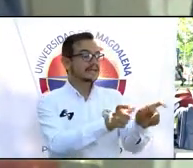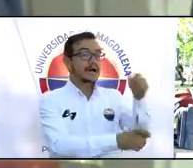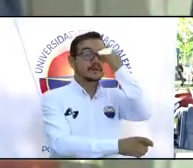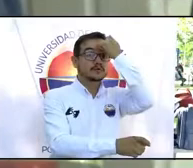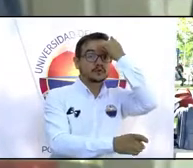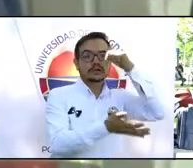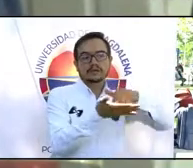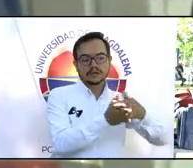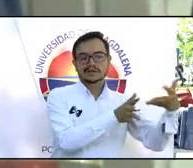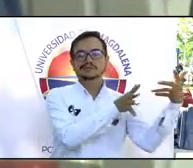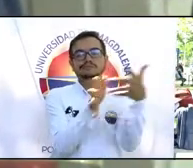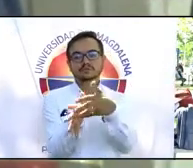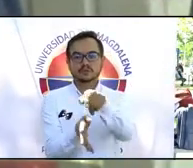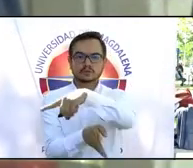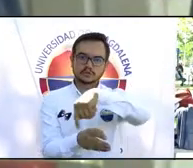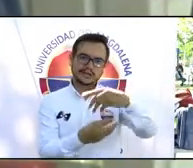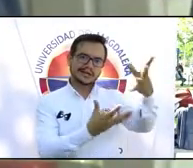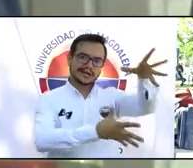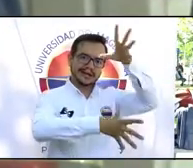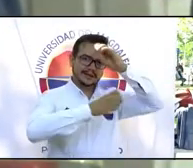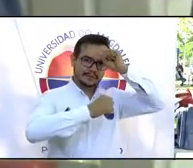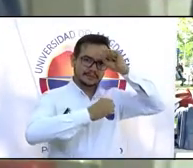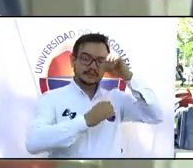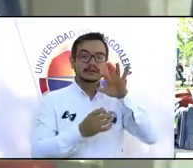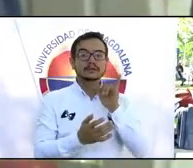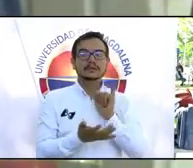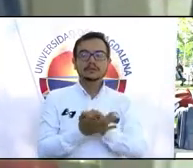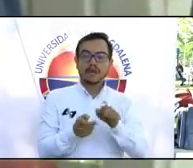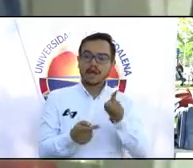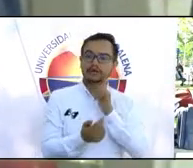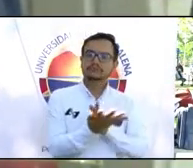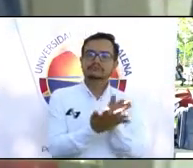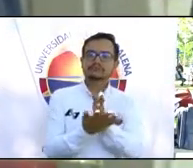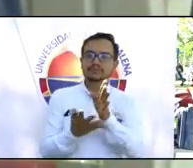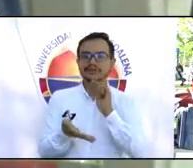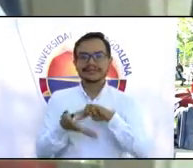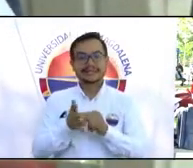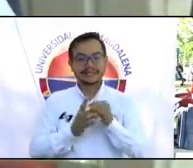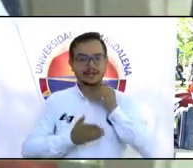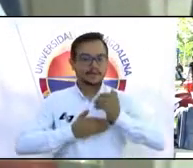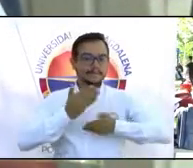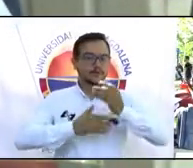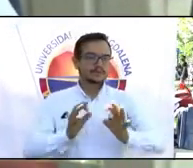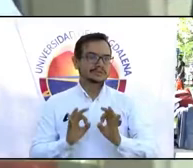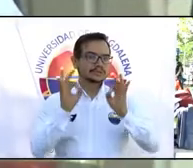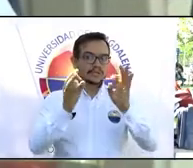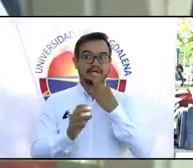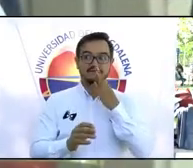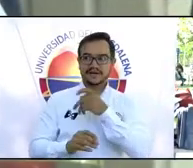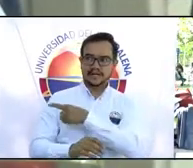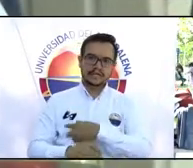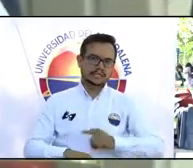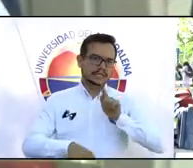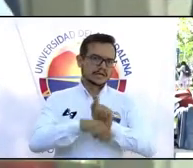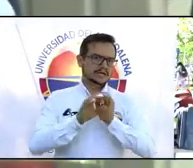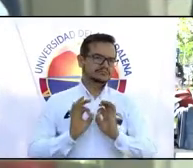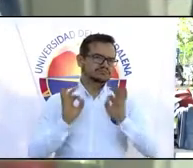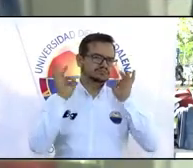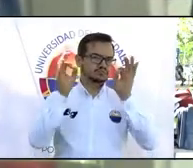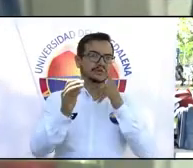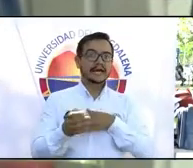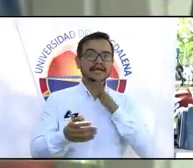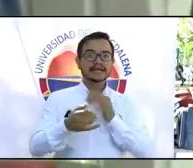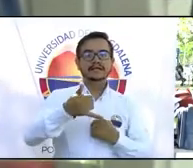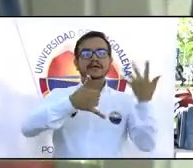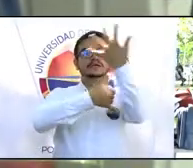tan claro que el programa, que debe iniciar su proceso de acreditación de alta calidad, es el mejor de la facultad y uno de los mejores de la universidad y de Colombia en Saber